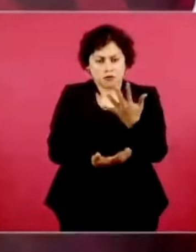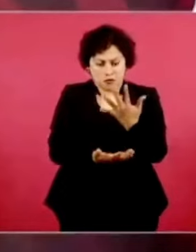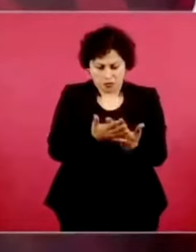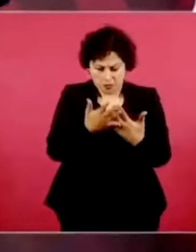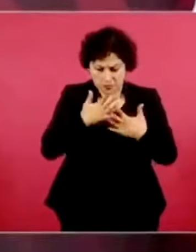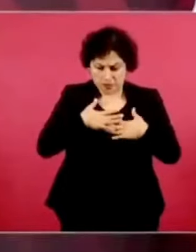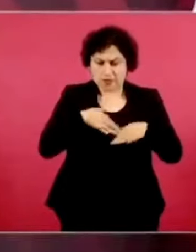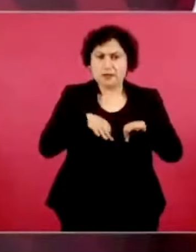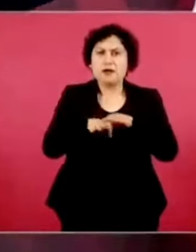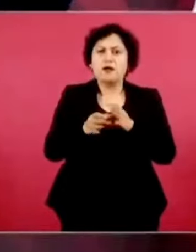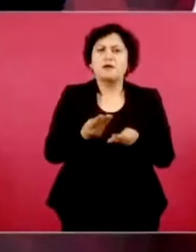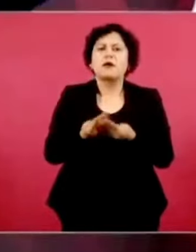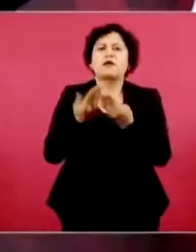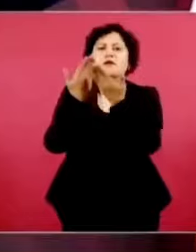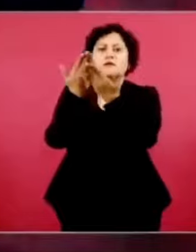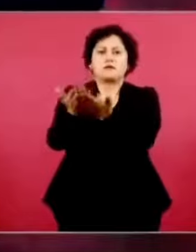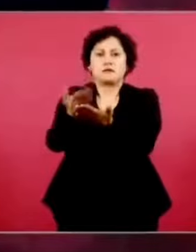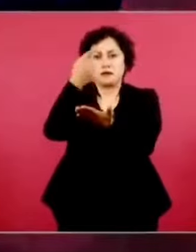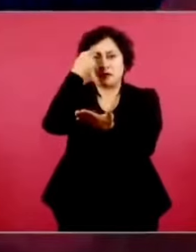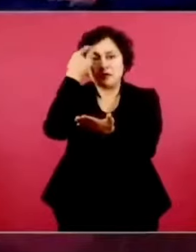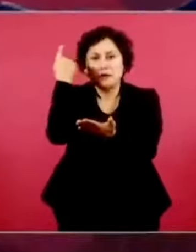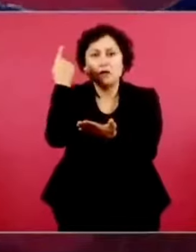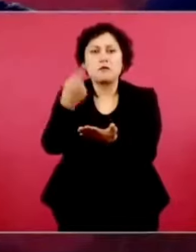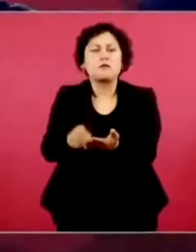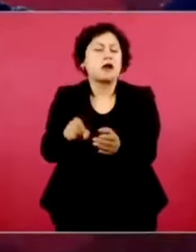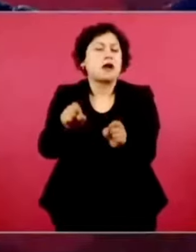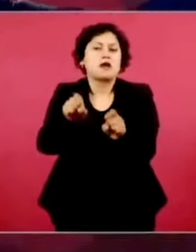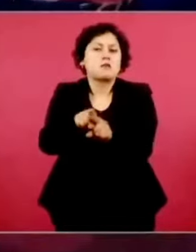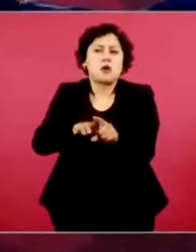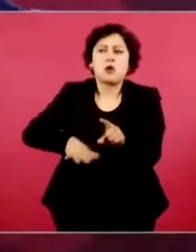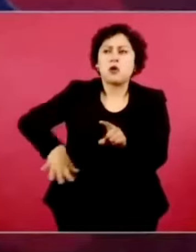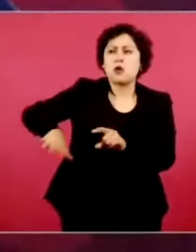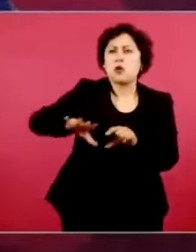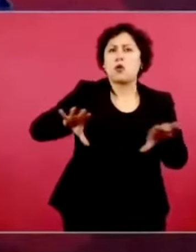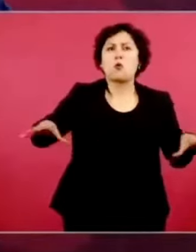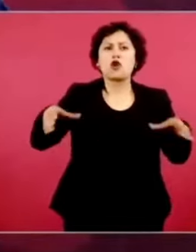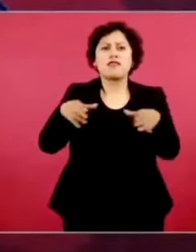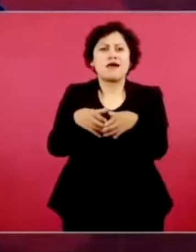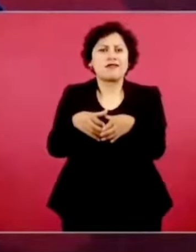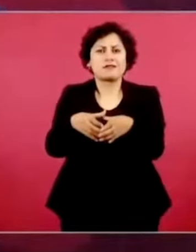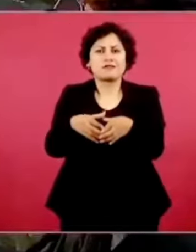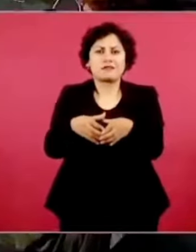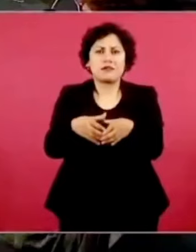para la construcción de las grandes ciudades.